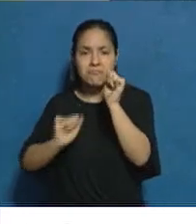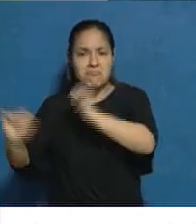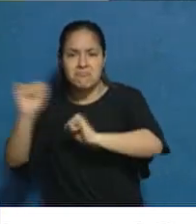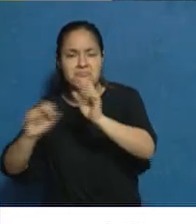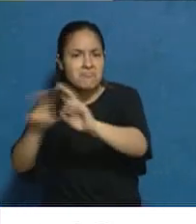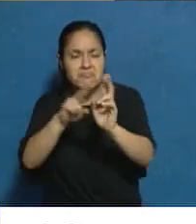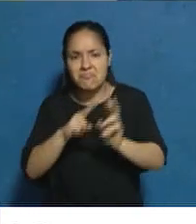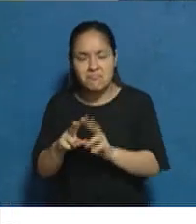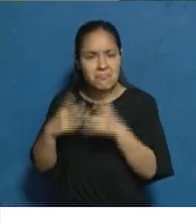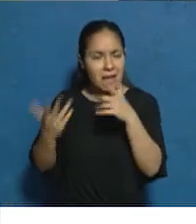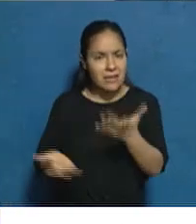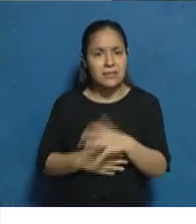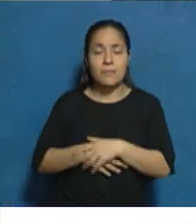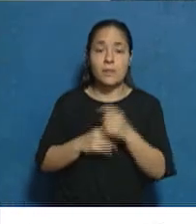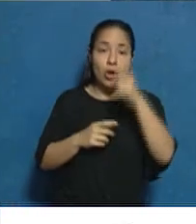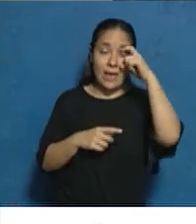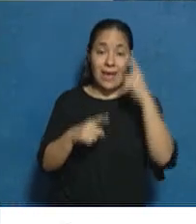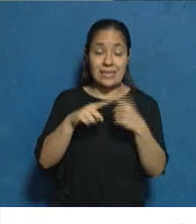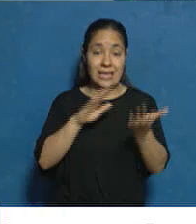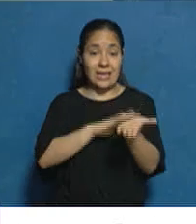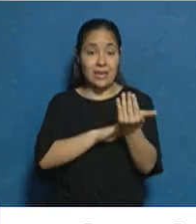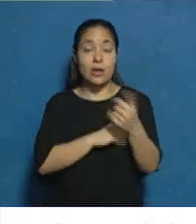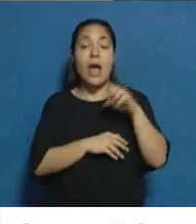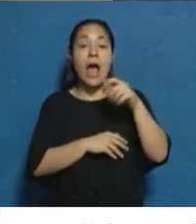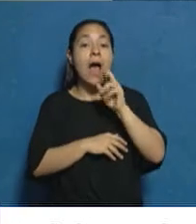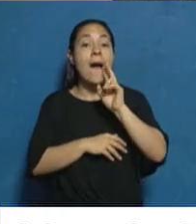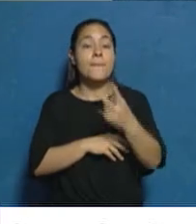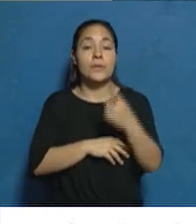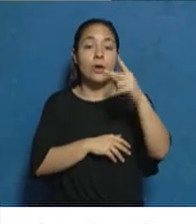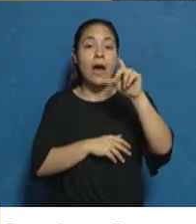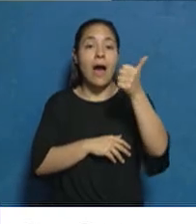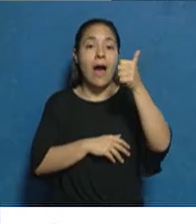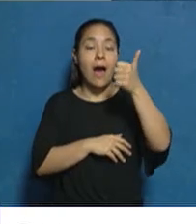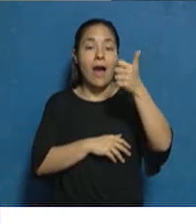en la acusación de un ex inquilino de la señora Chávez, de apellido Albornoz, la agredió